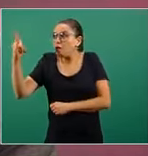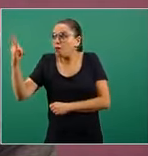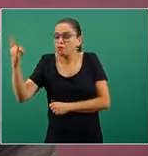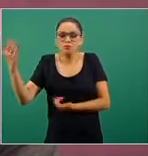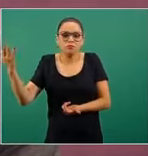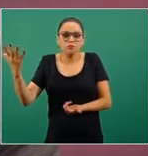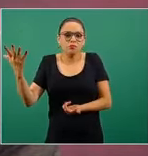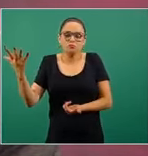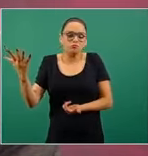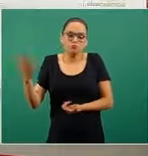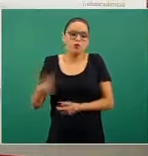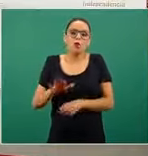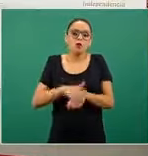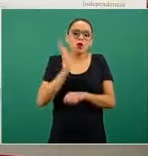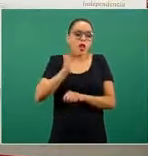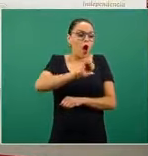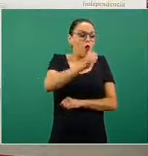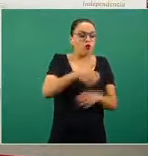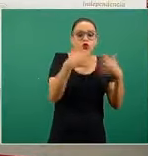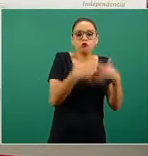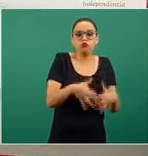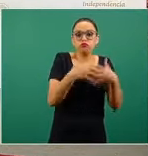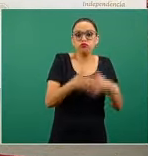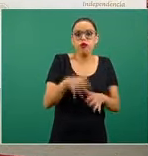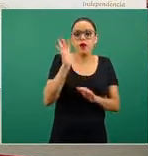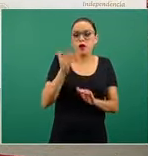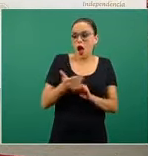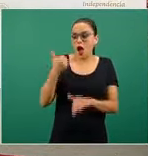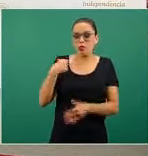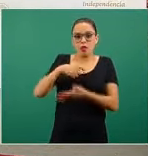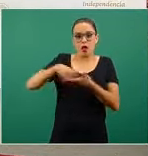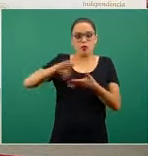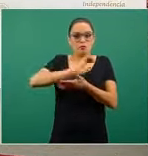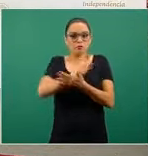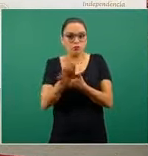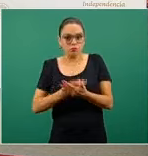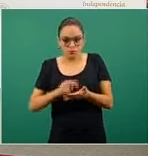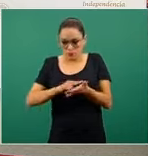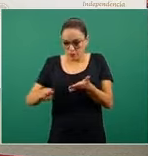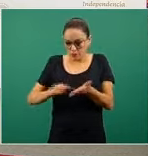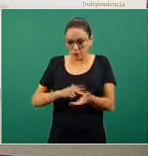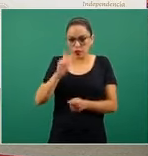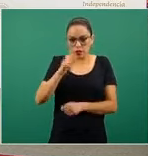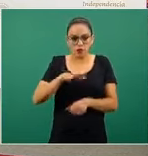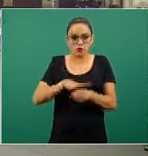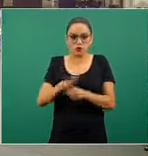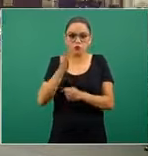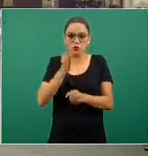con la producción de todo lo demás, lo contratado, la suficiencia de vacunas.